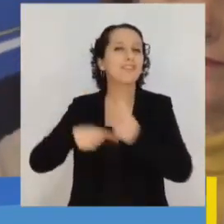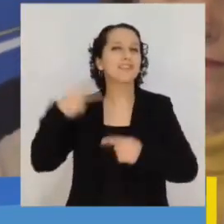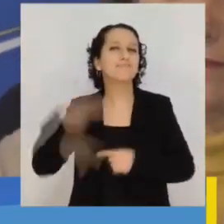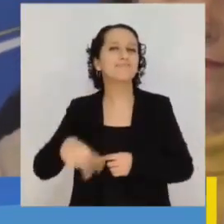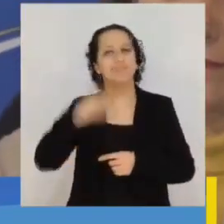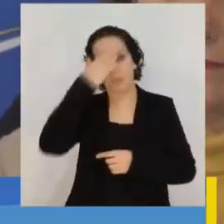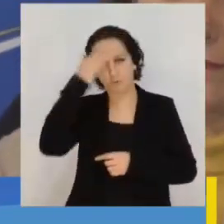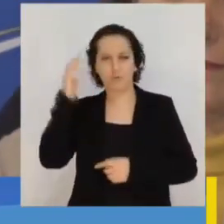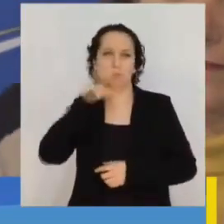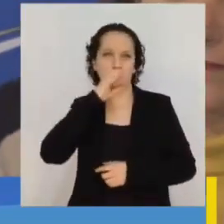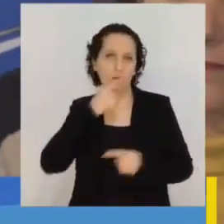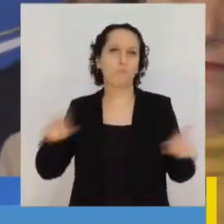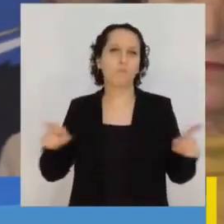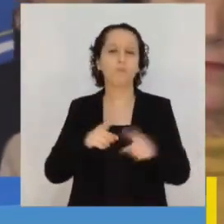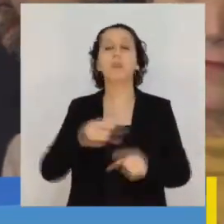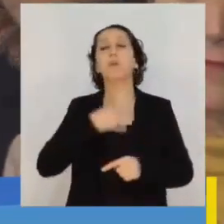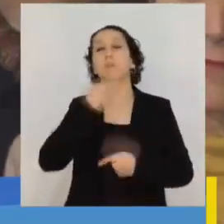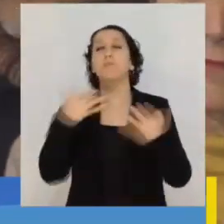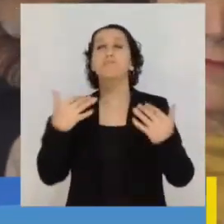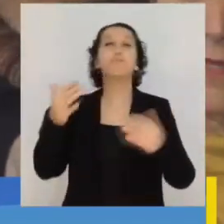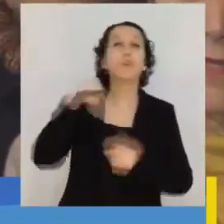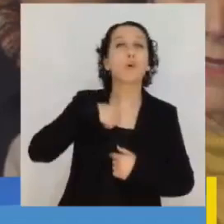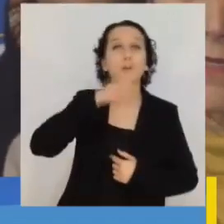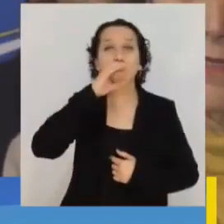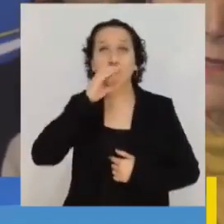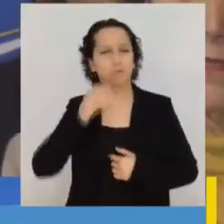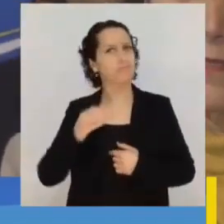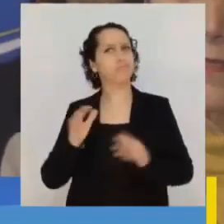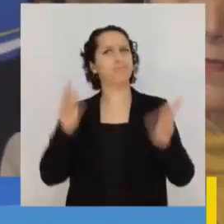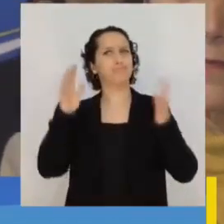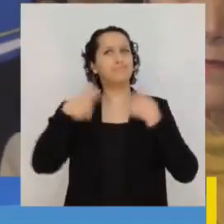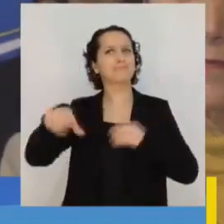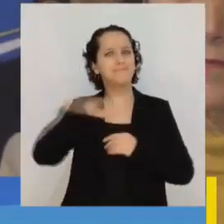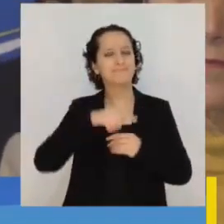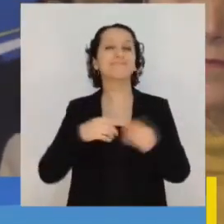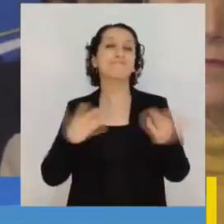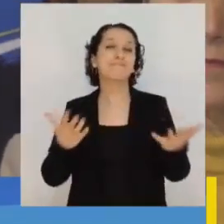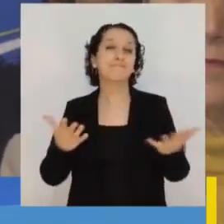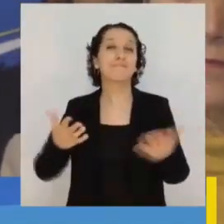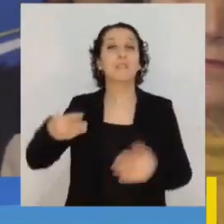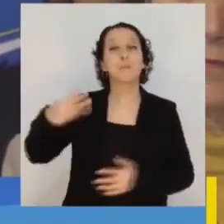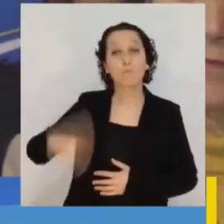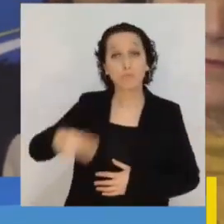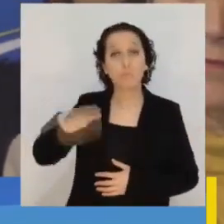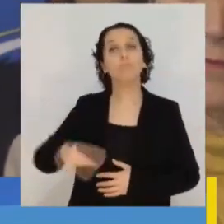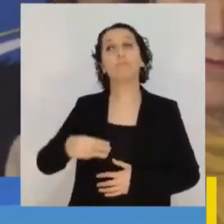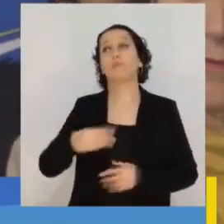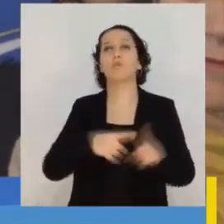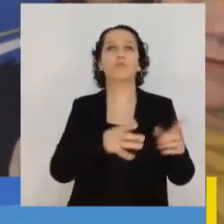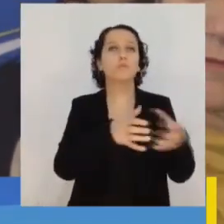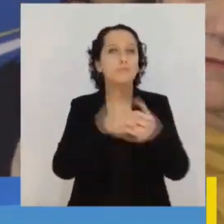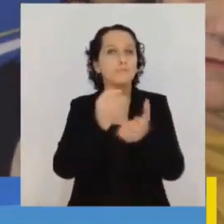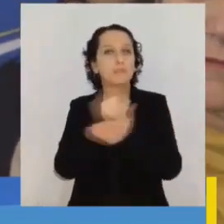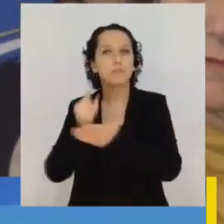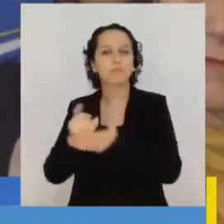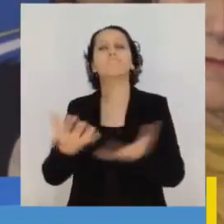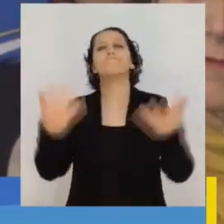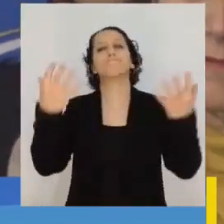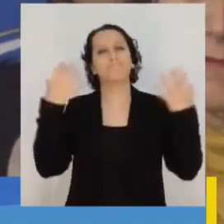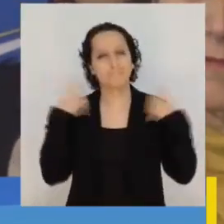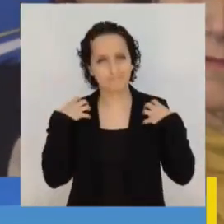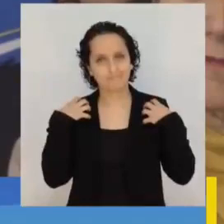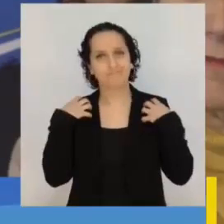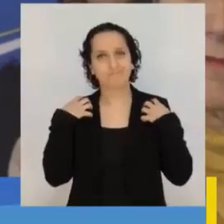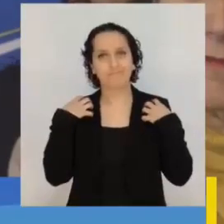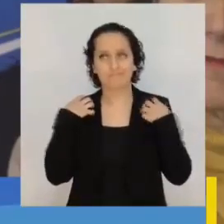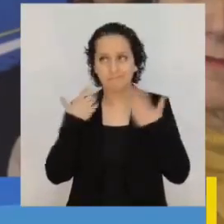nos respalda, por lo tanto que hoy día el municipio y todas estas entidades se estén haciendo cargo